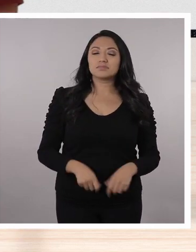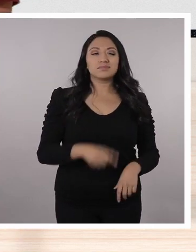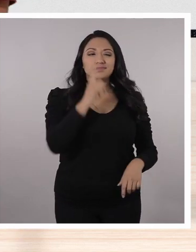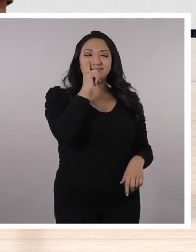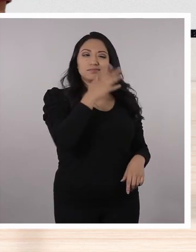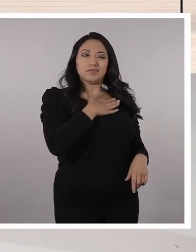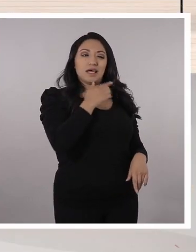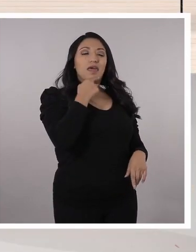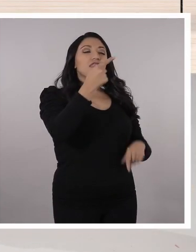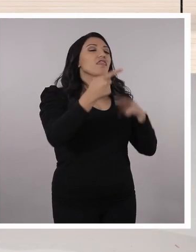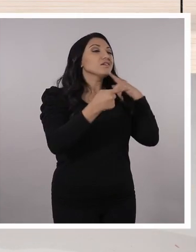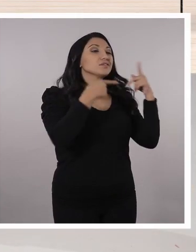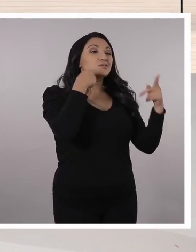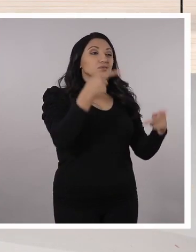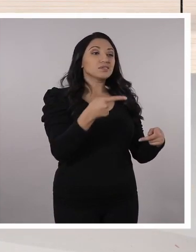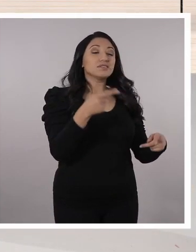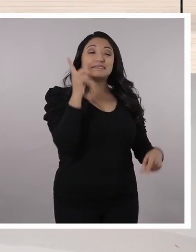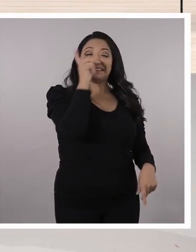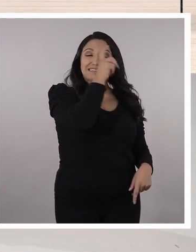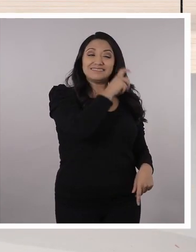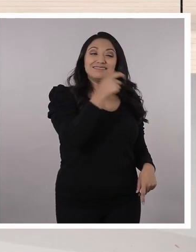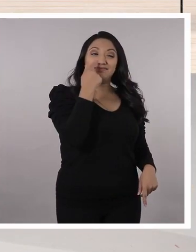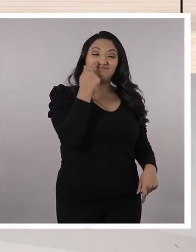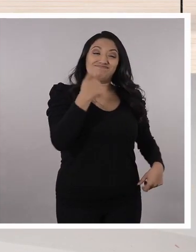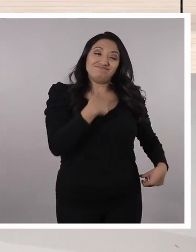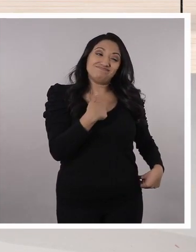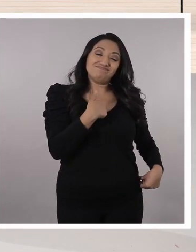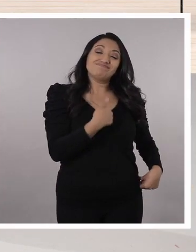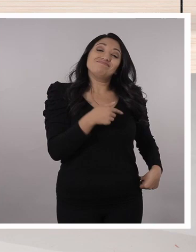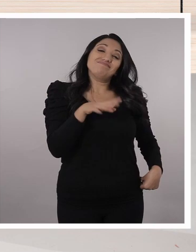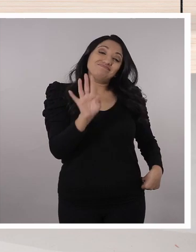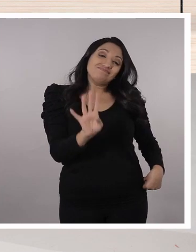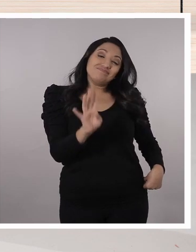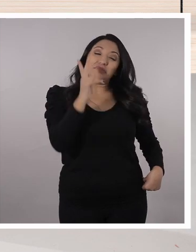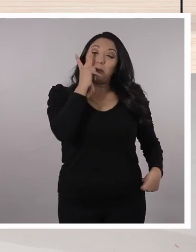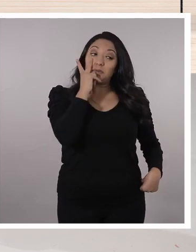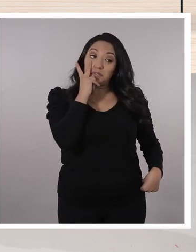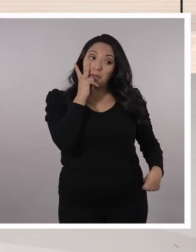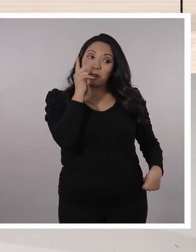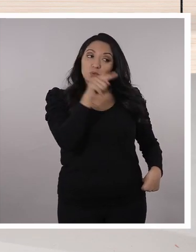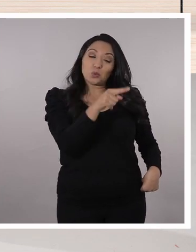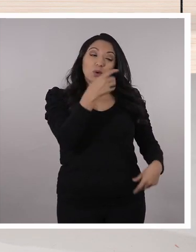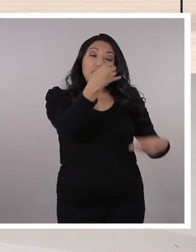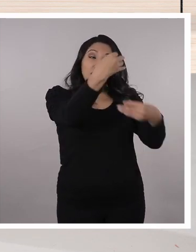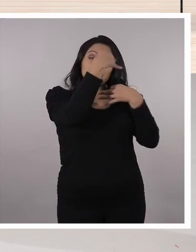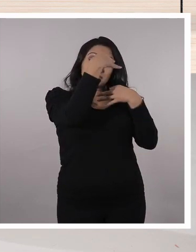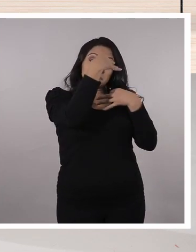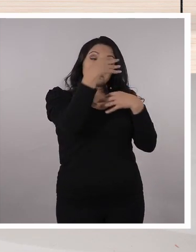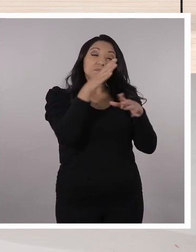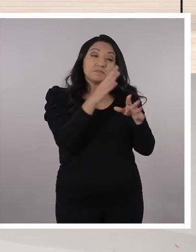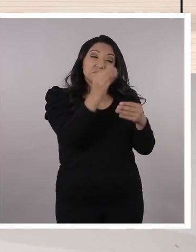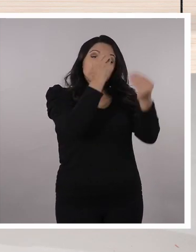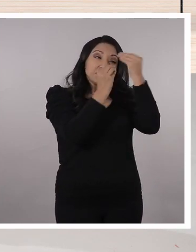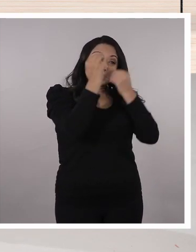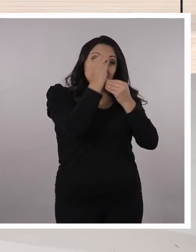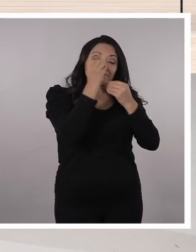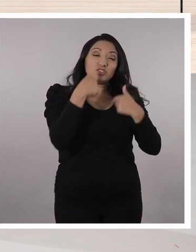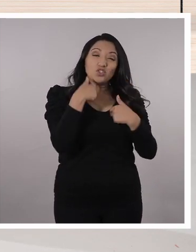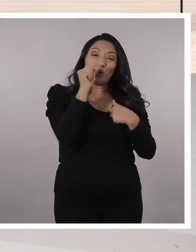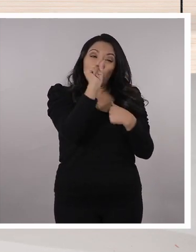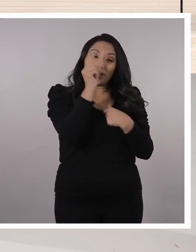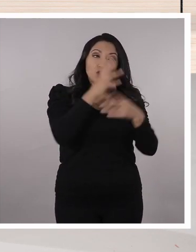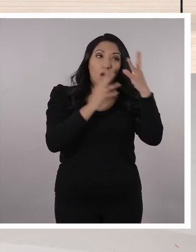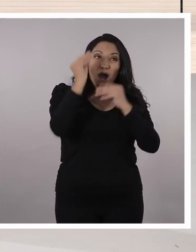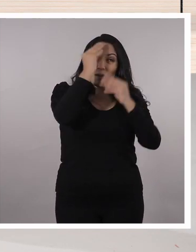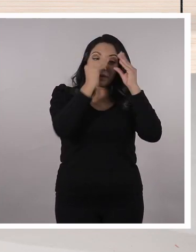para mí eso del discurso se me hace bastante difícil. Pero veamos si es que con sus tips y su estructura voy